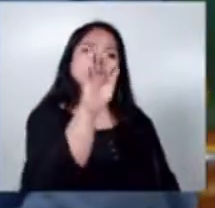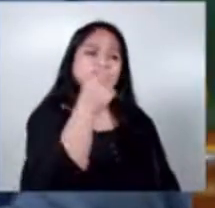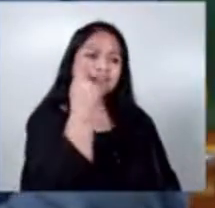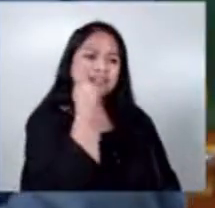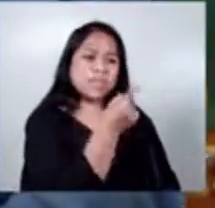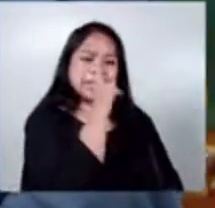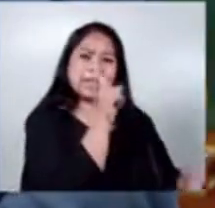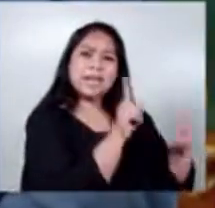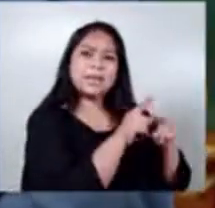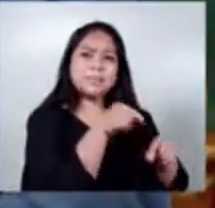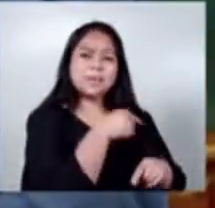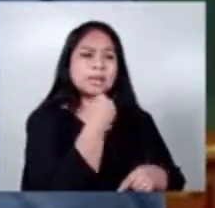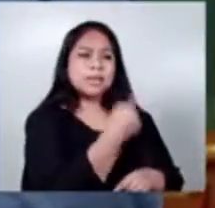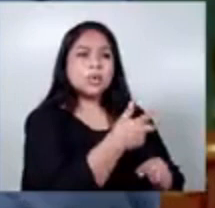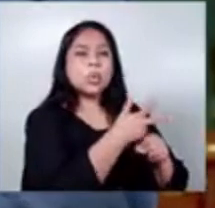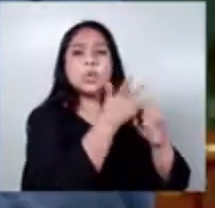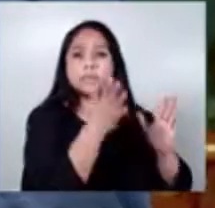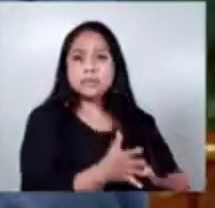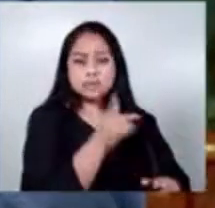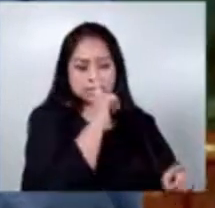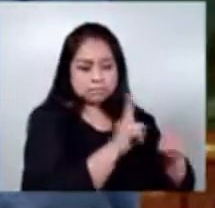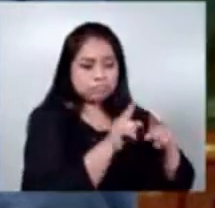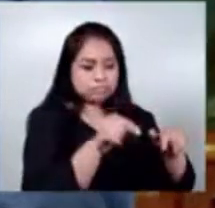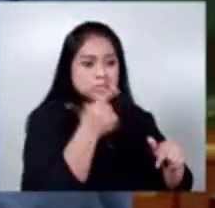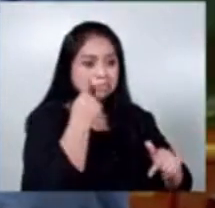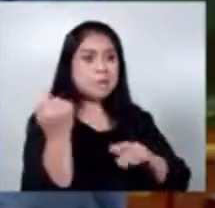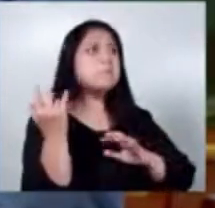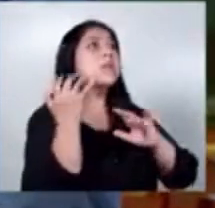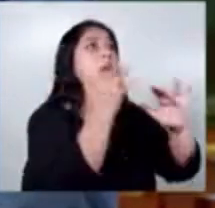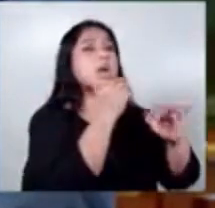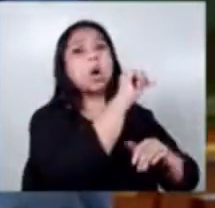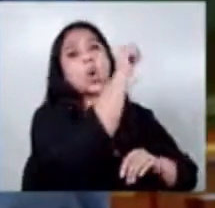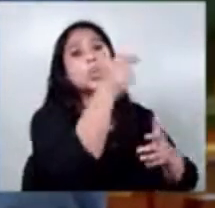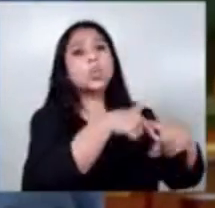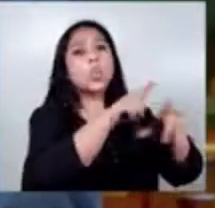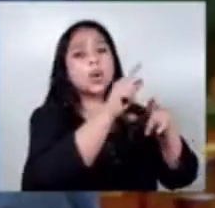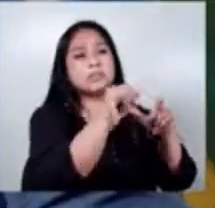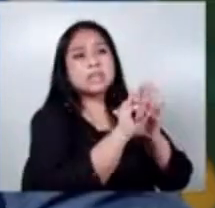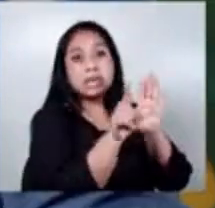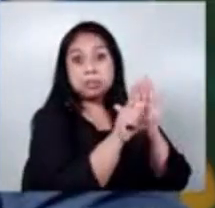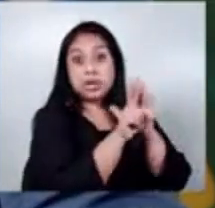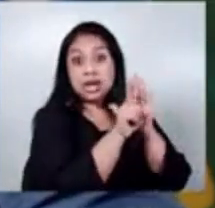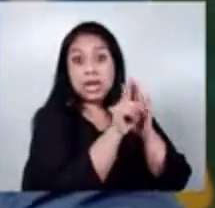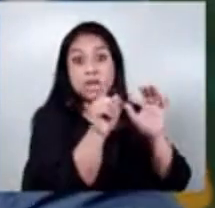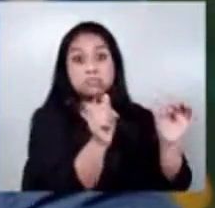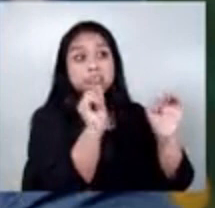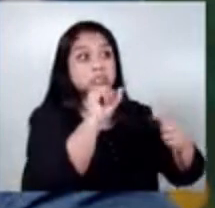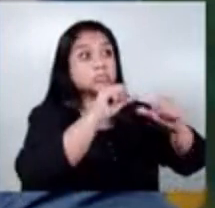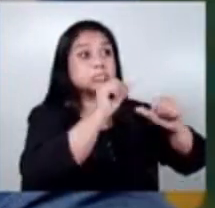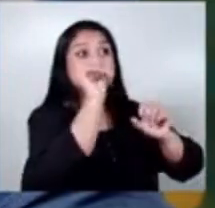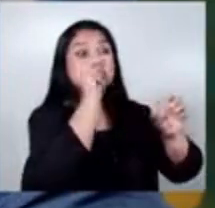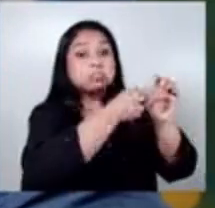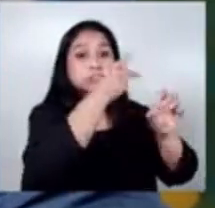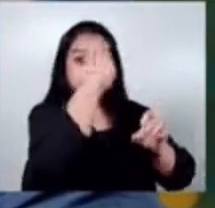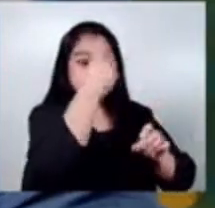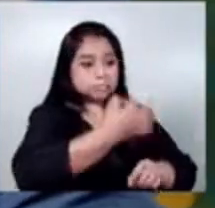Me parece que, además, los guatemaltecos que deseen participar de esta forma de migración regular pueden acceder a trabajos